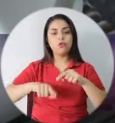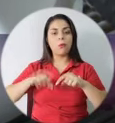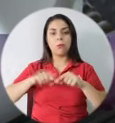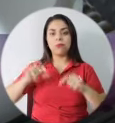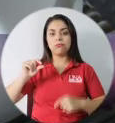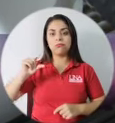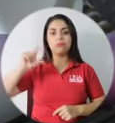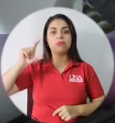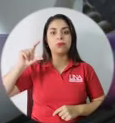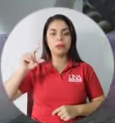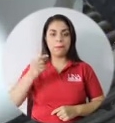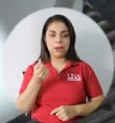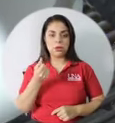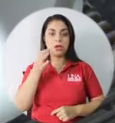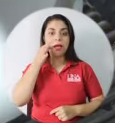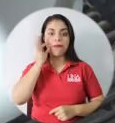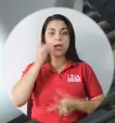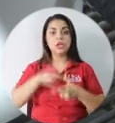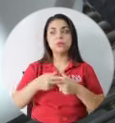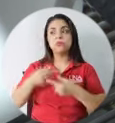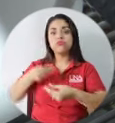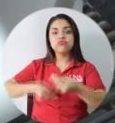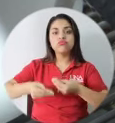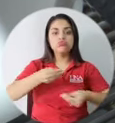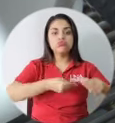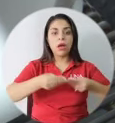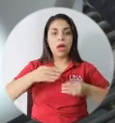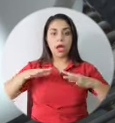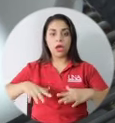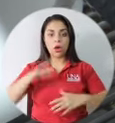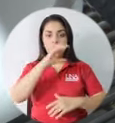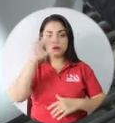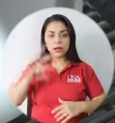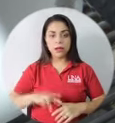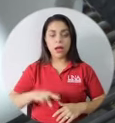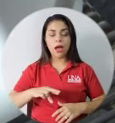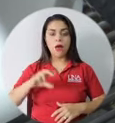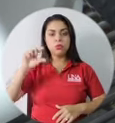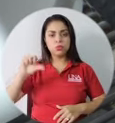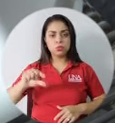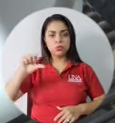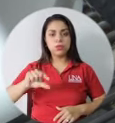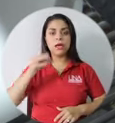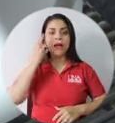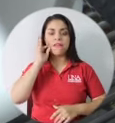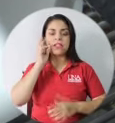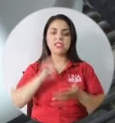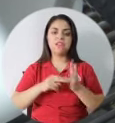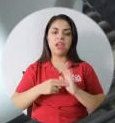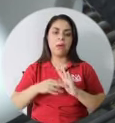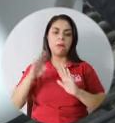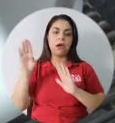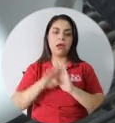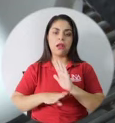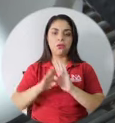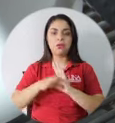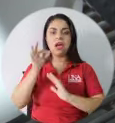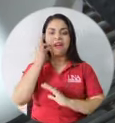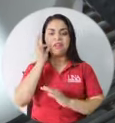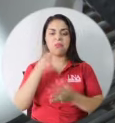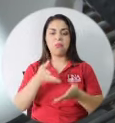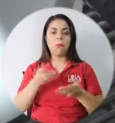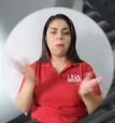y la forma en que se comercializaba en el interior del país el café entonces significaba que eran los peores café